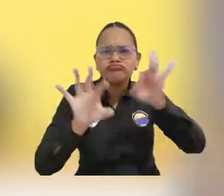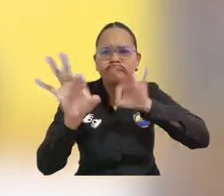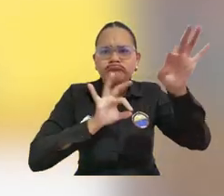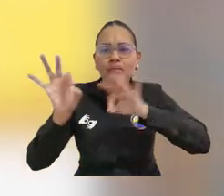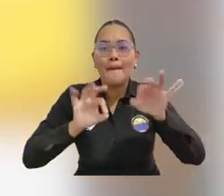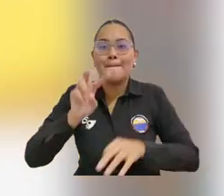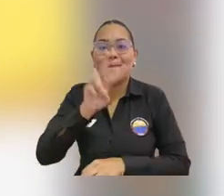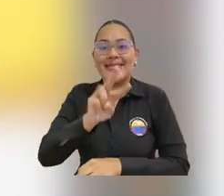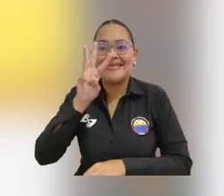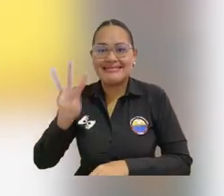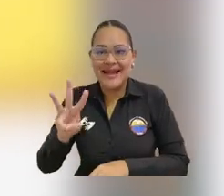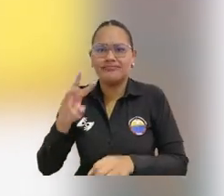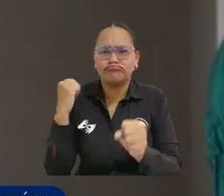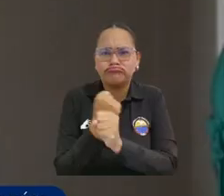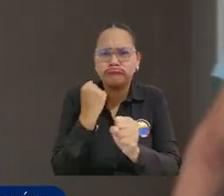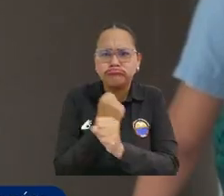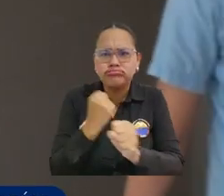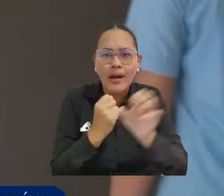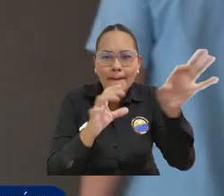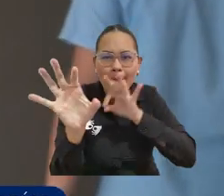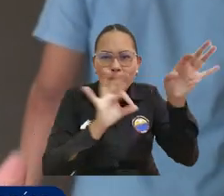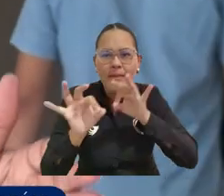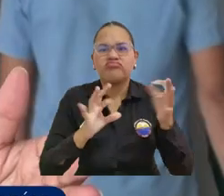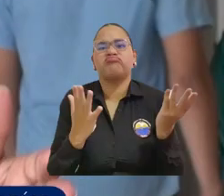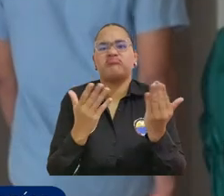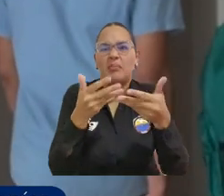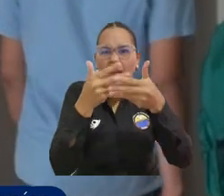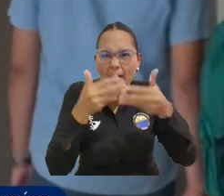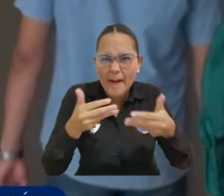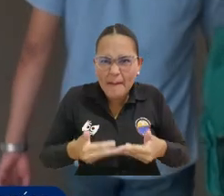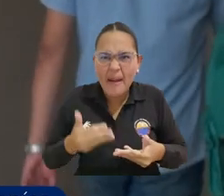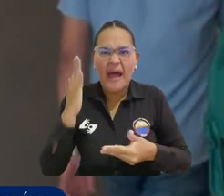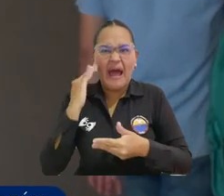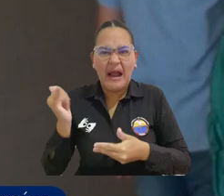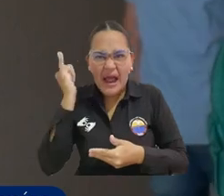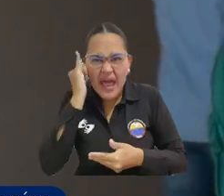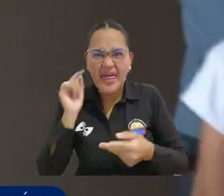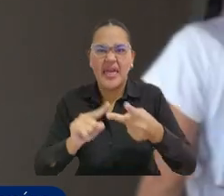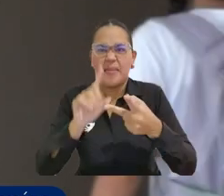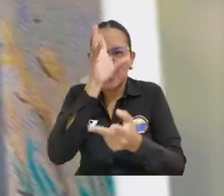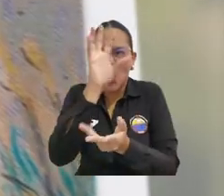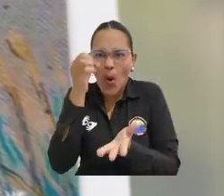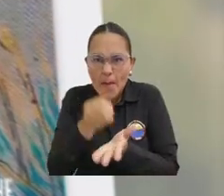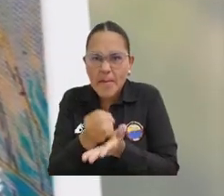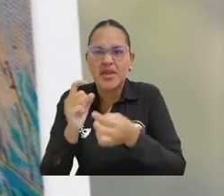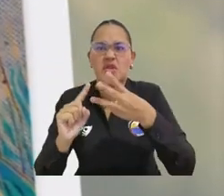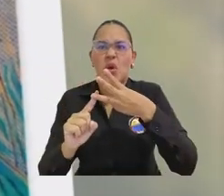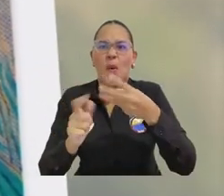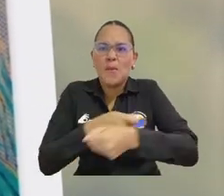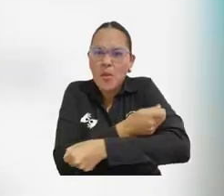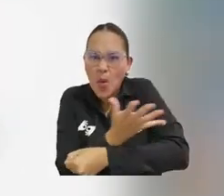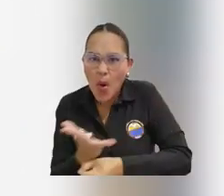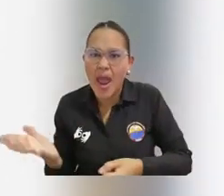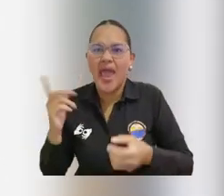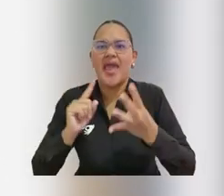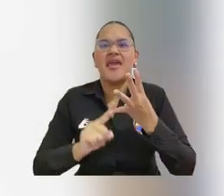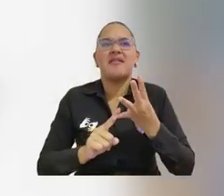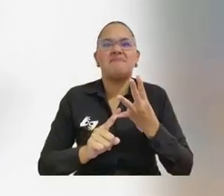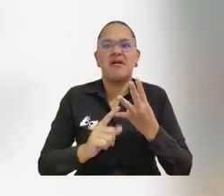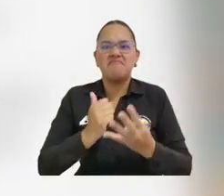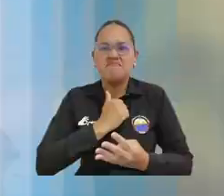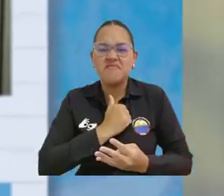se escogieron 23 trabajos agrupados en artículos académicos columna de opinión